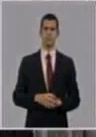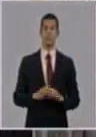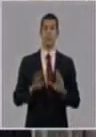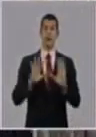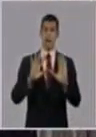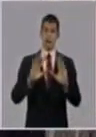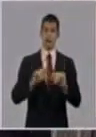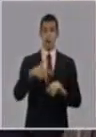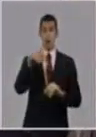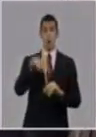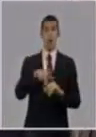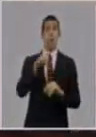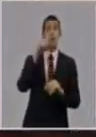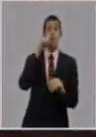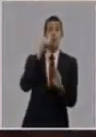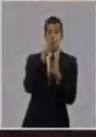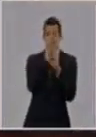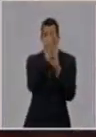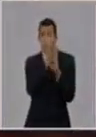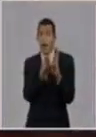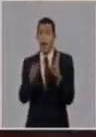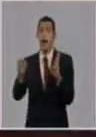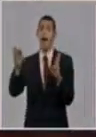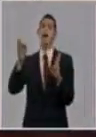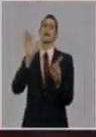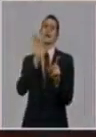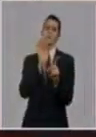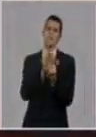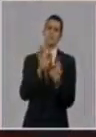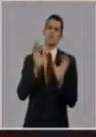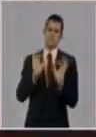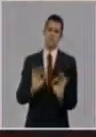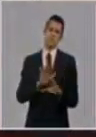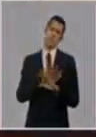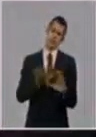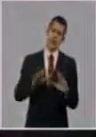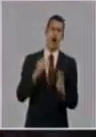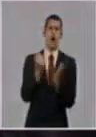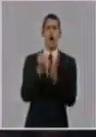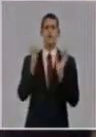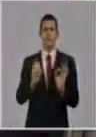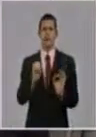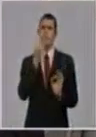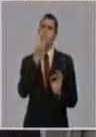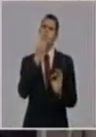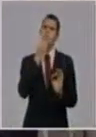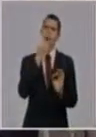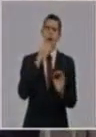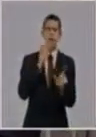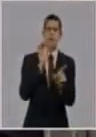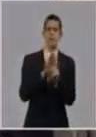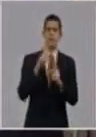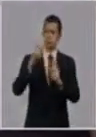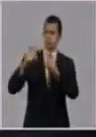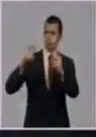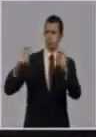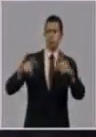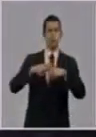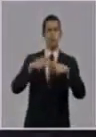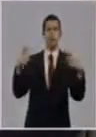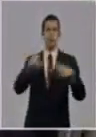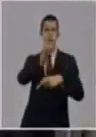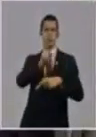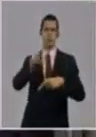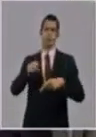uso de la vacuna por la agencia regulatoria, lo que estimamos que posiblemente ocurra entre junio y julio de este año si